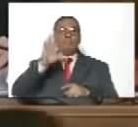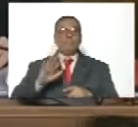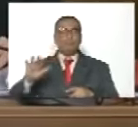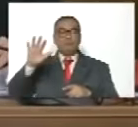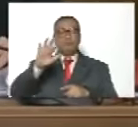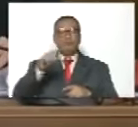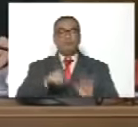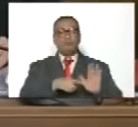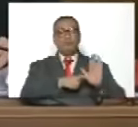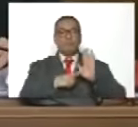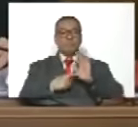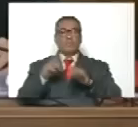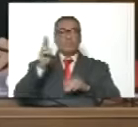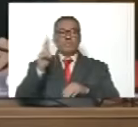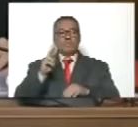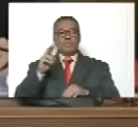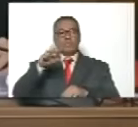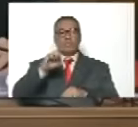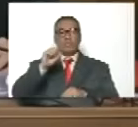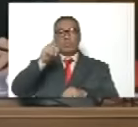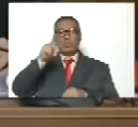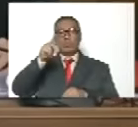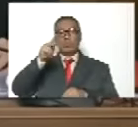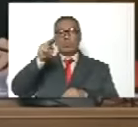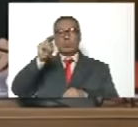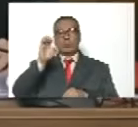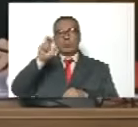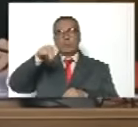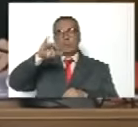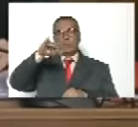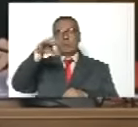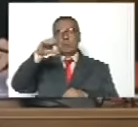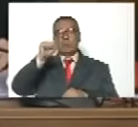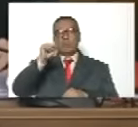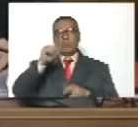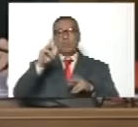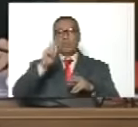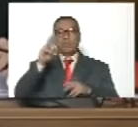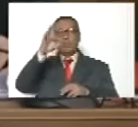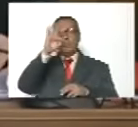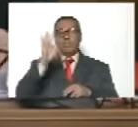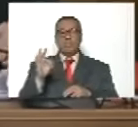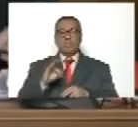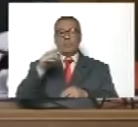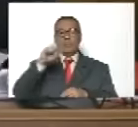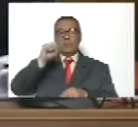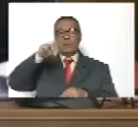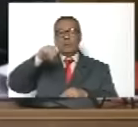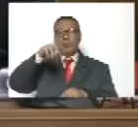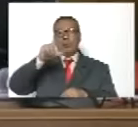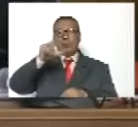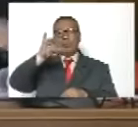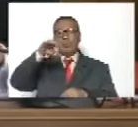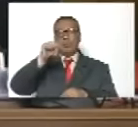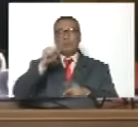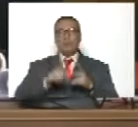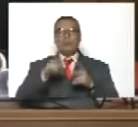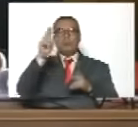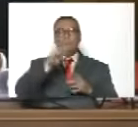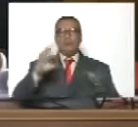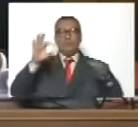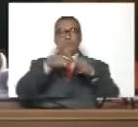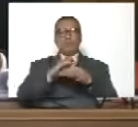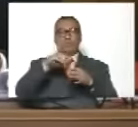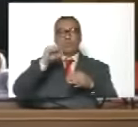de Venezuela ante la República de Kenia, concurrente ante la República Federal de Somalia, República Unida